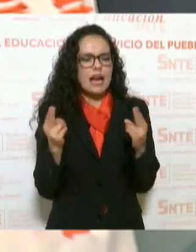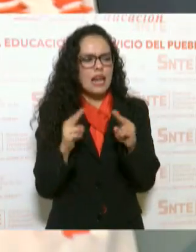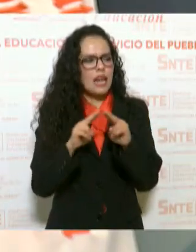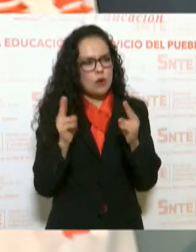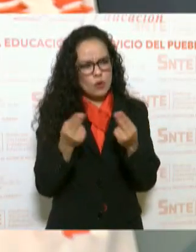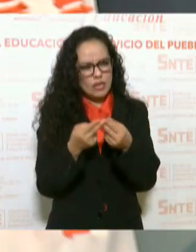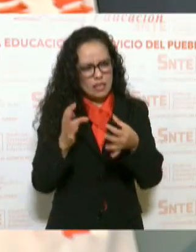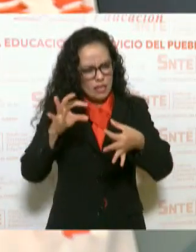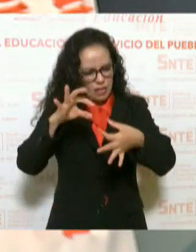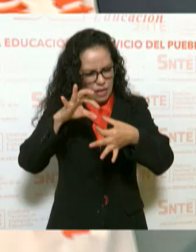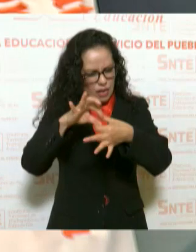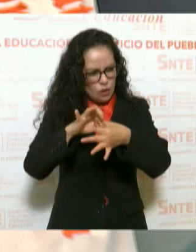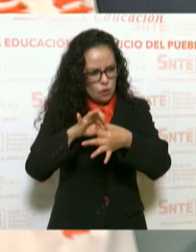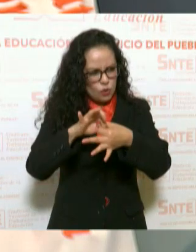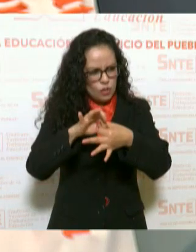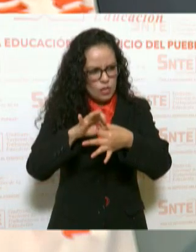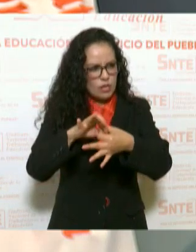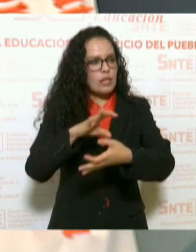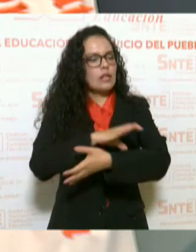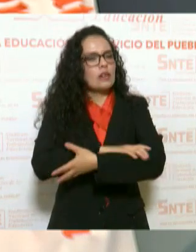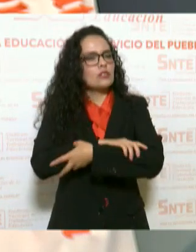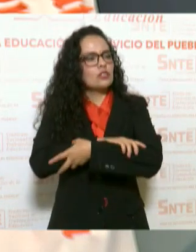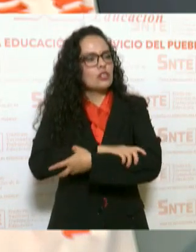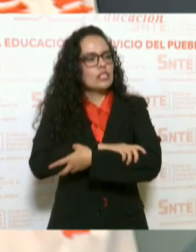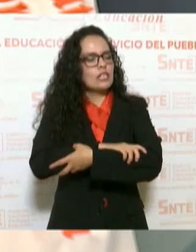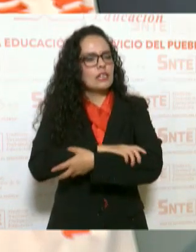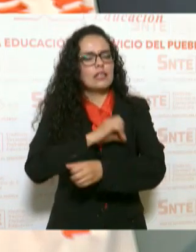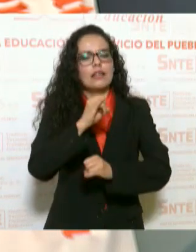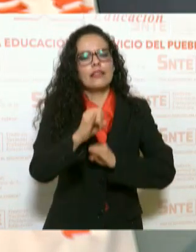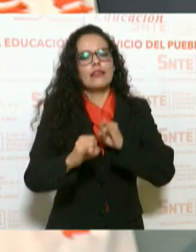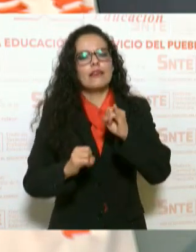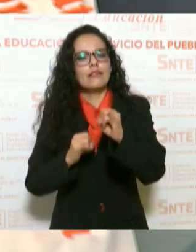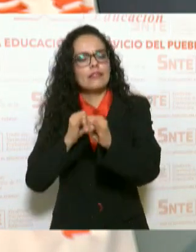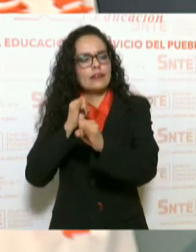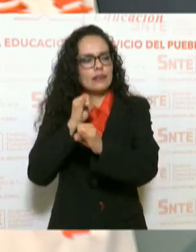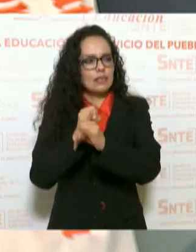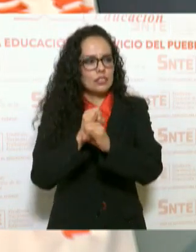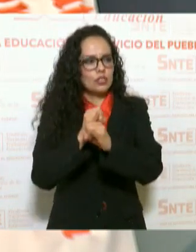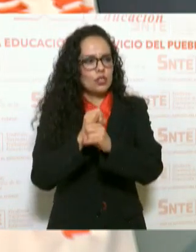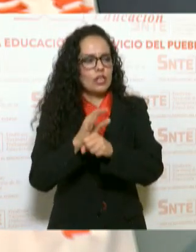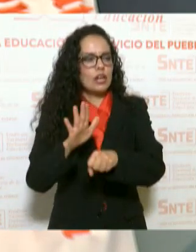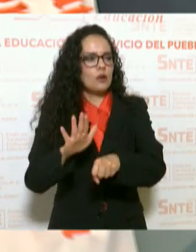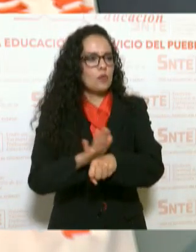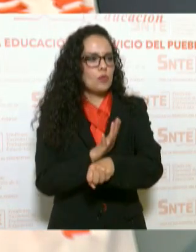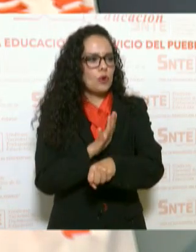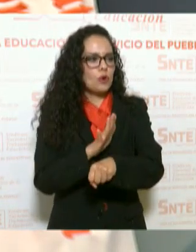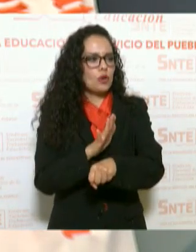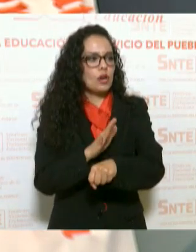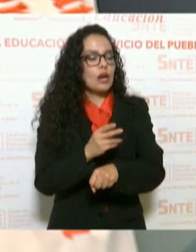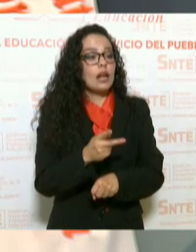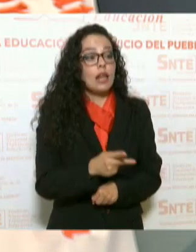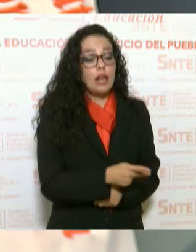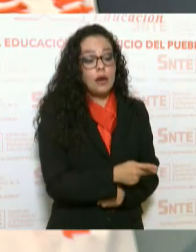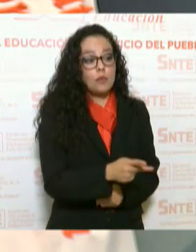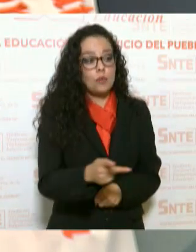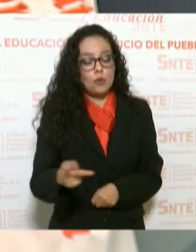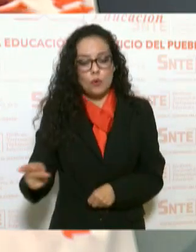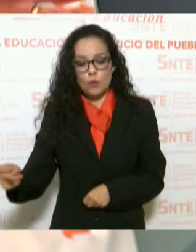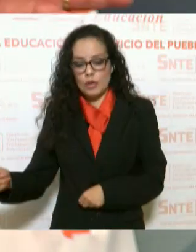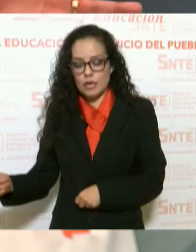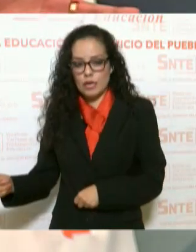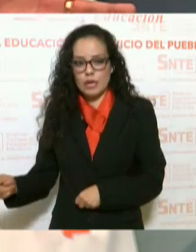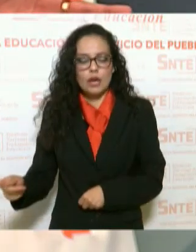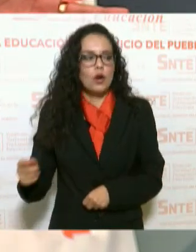solidaridad internacional. Por la pública, uno